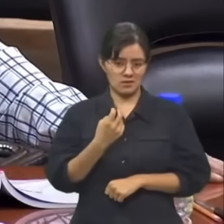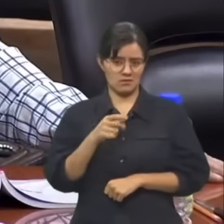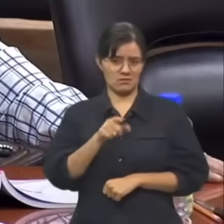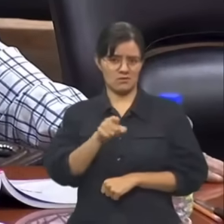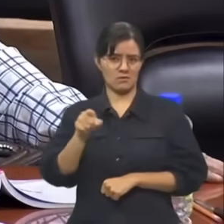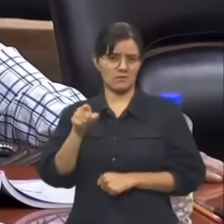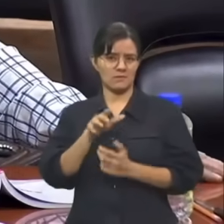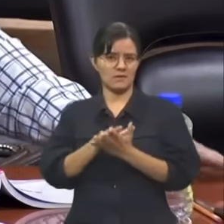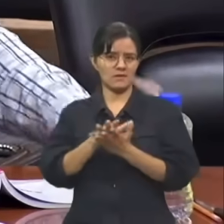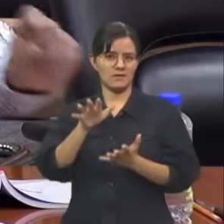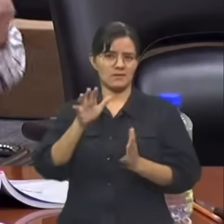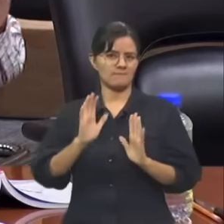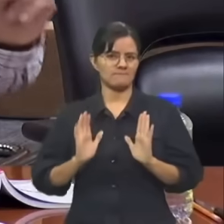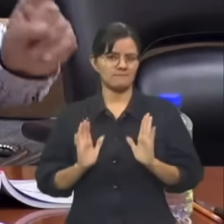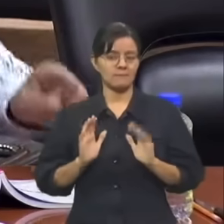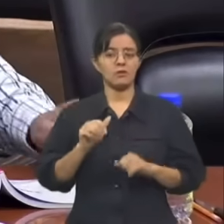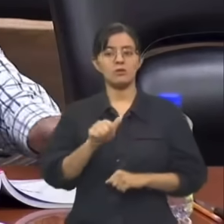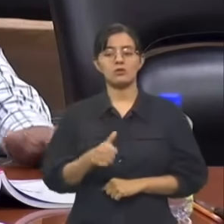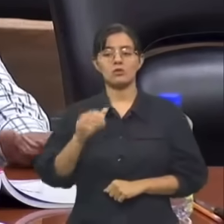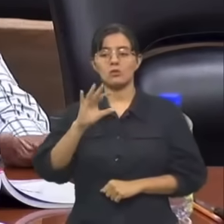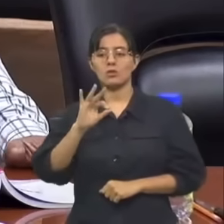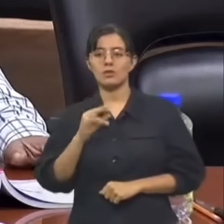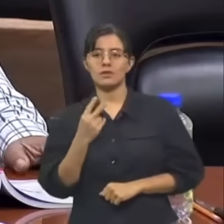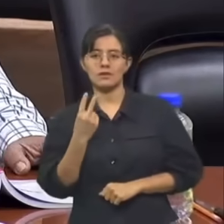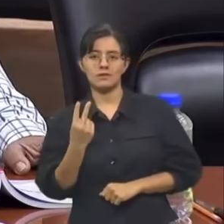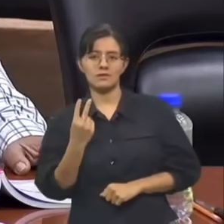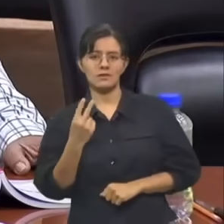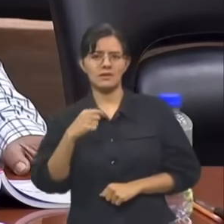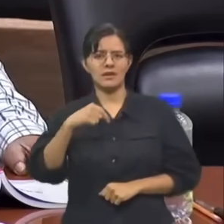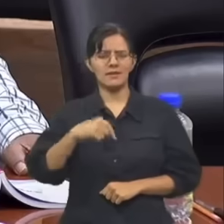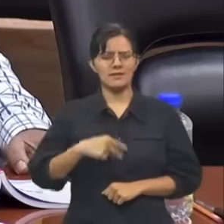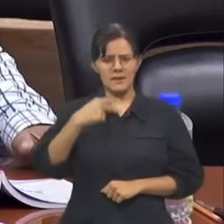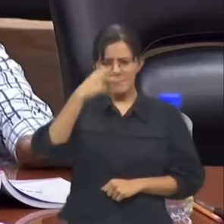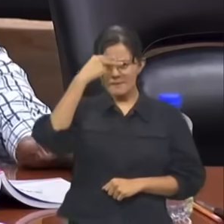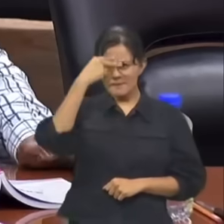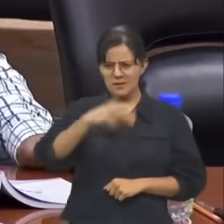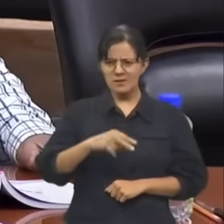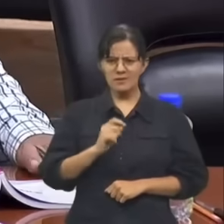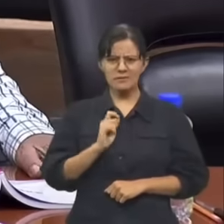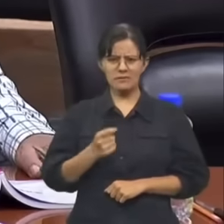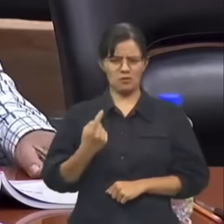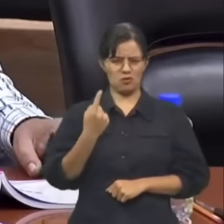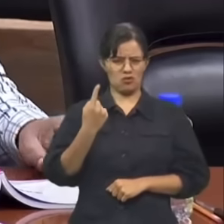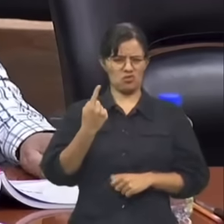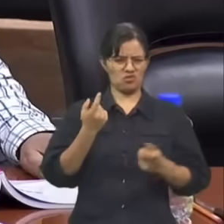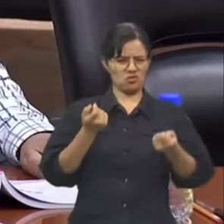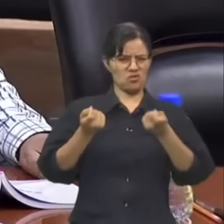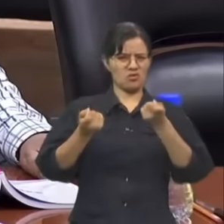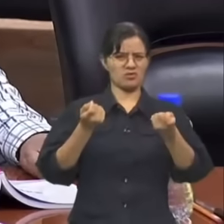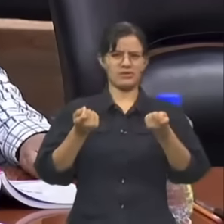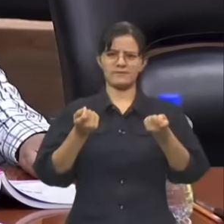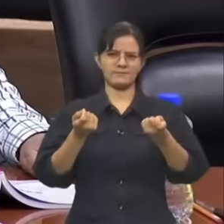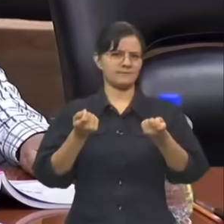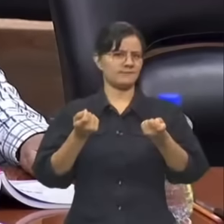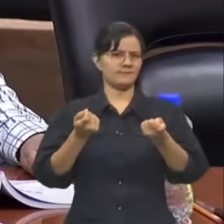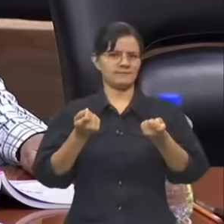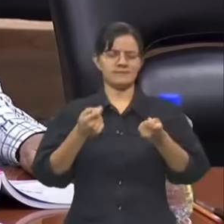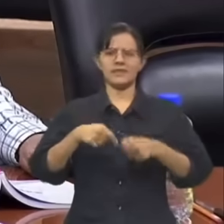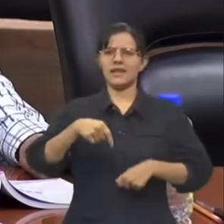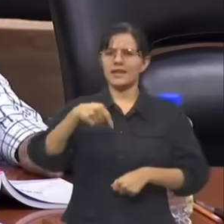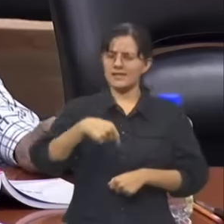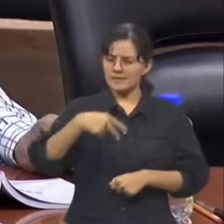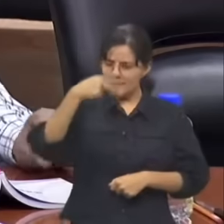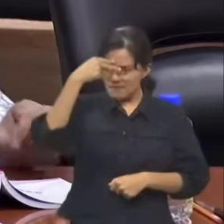aplastante contra el otro 42 Este no es un pa país monocolor es un país con una profunda